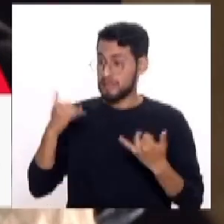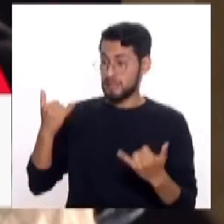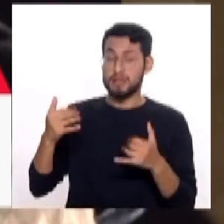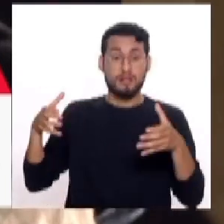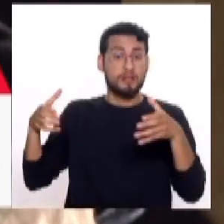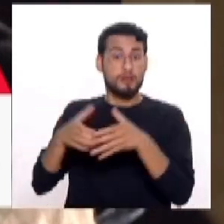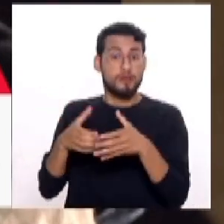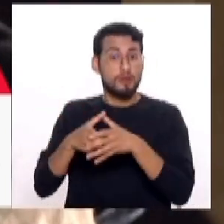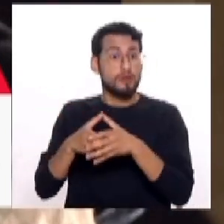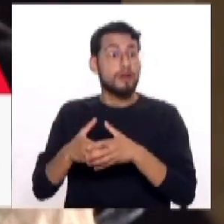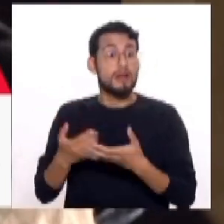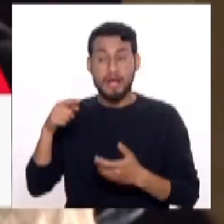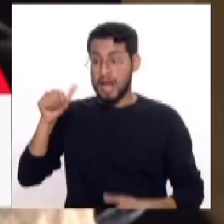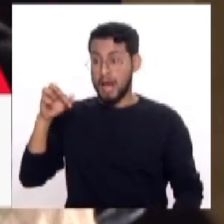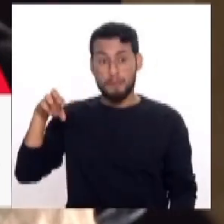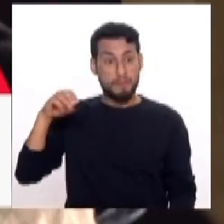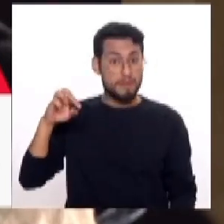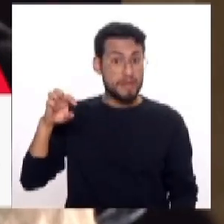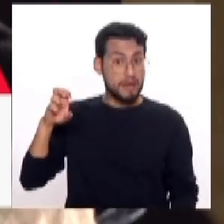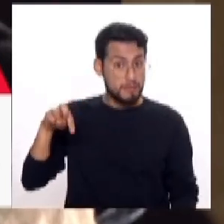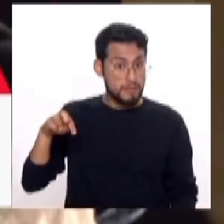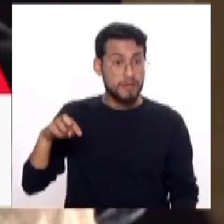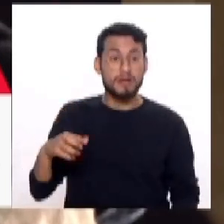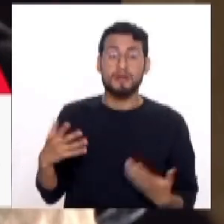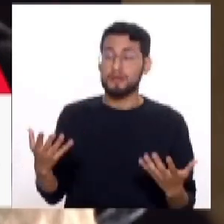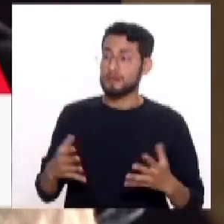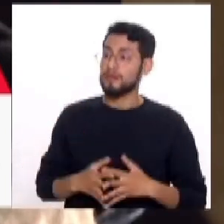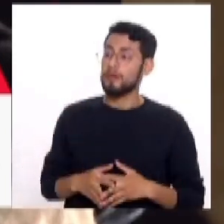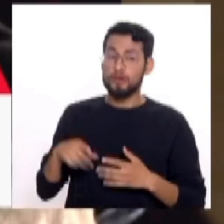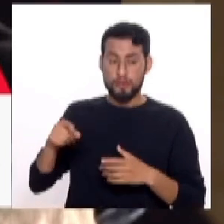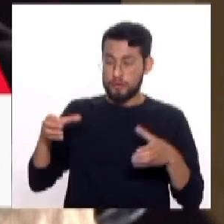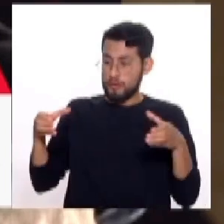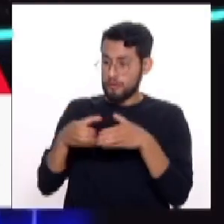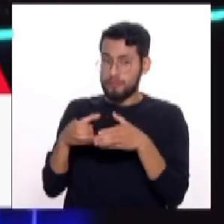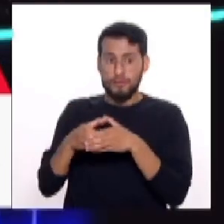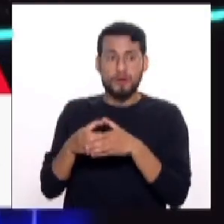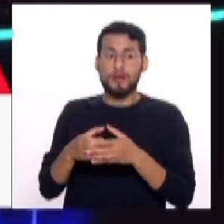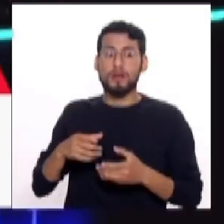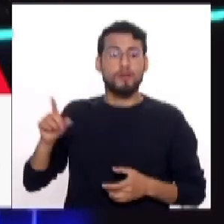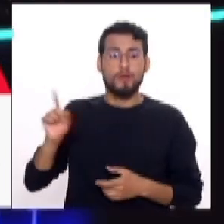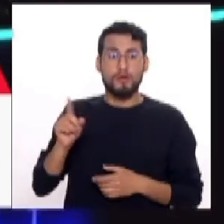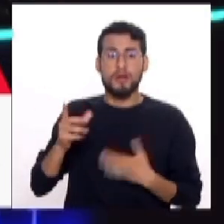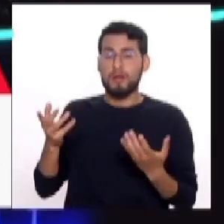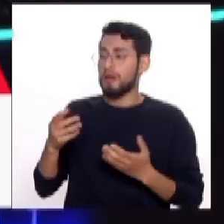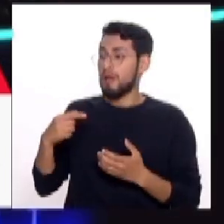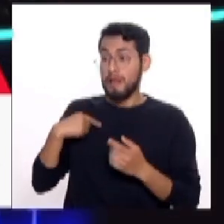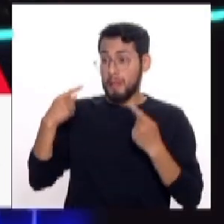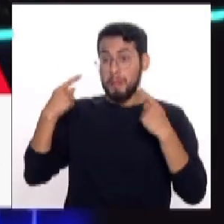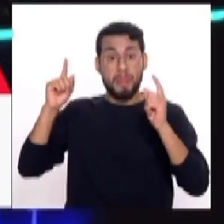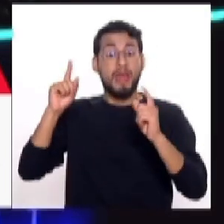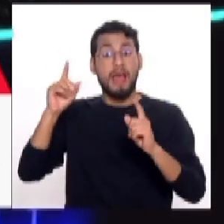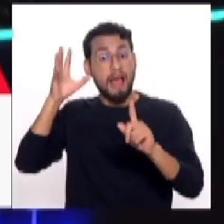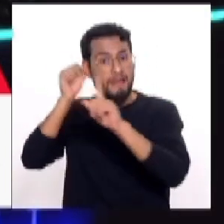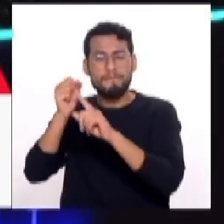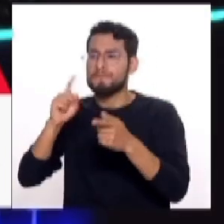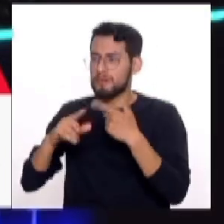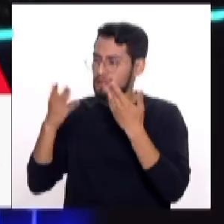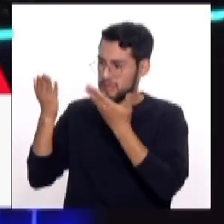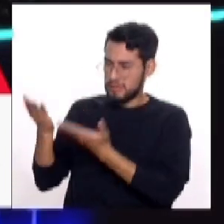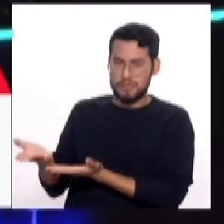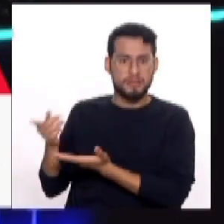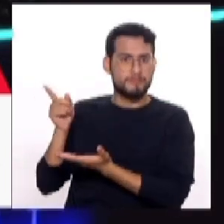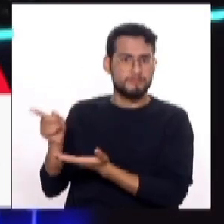cumbre de apep y esta Forum no serían realizado si no estuviera